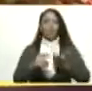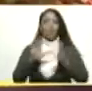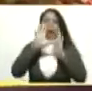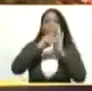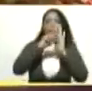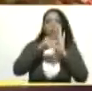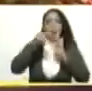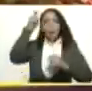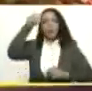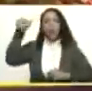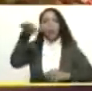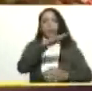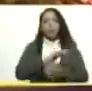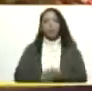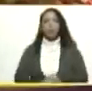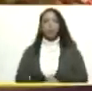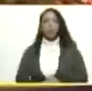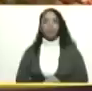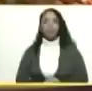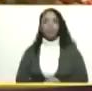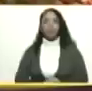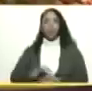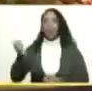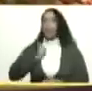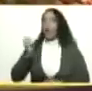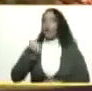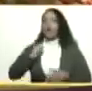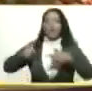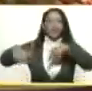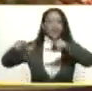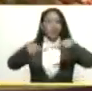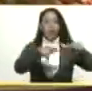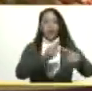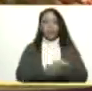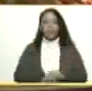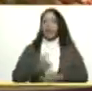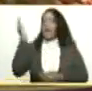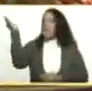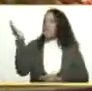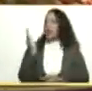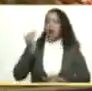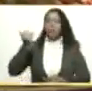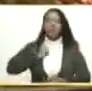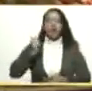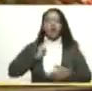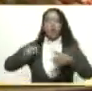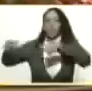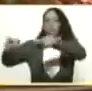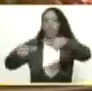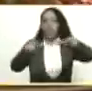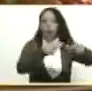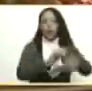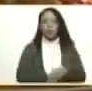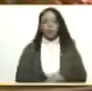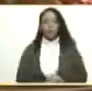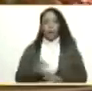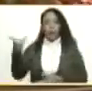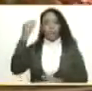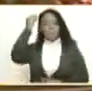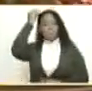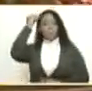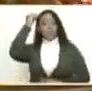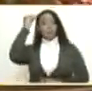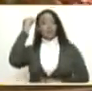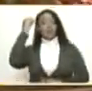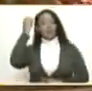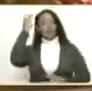al pueblo, estén donde estén, vengan de donde vengan, se crean lo que